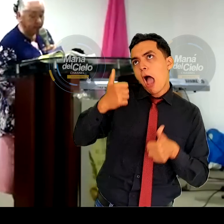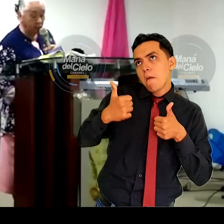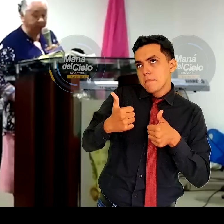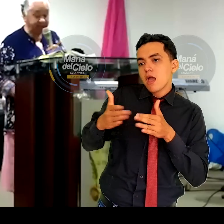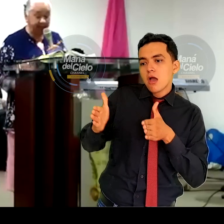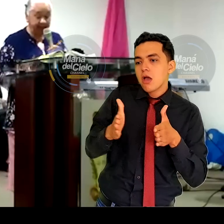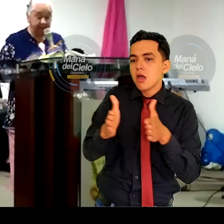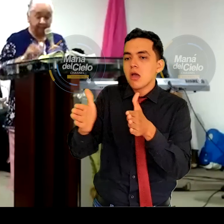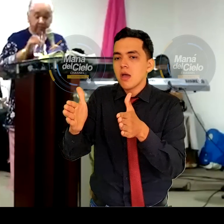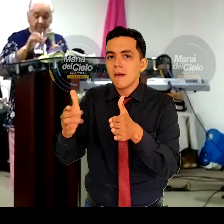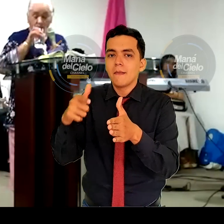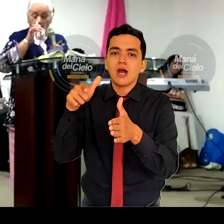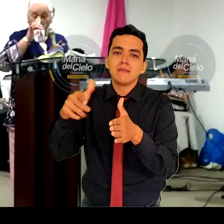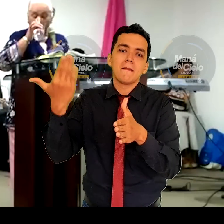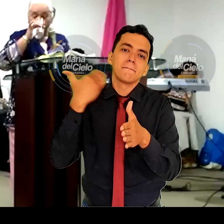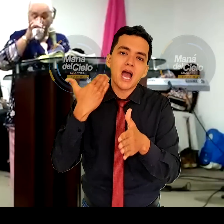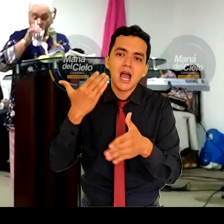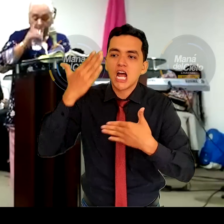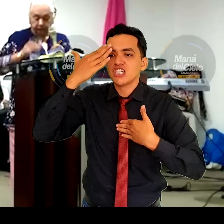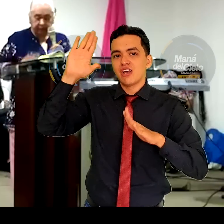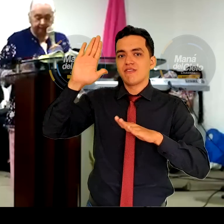alguien me manda un mensaje